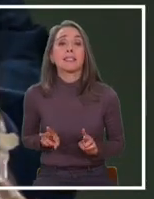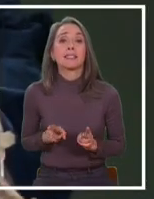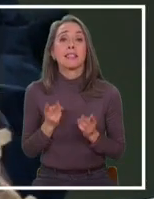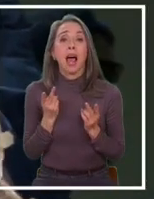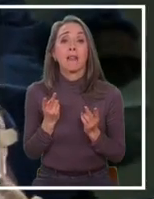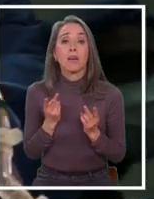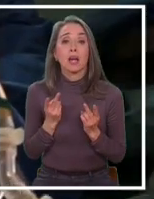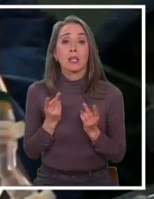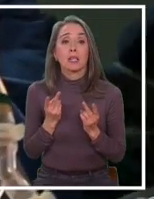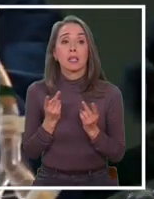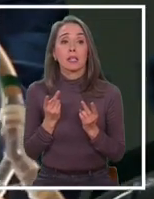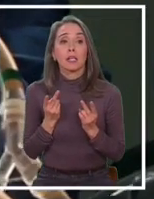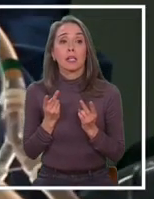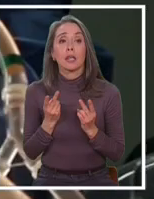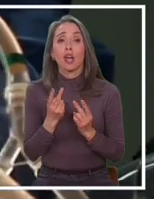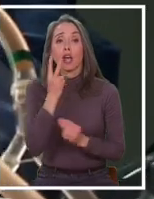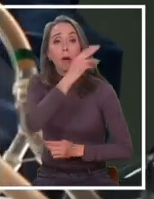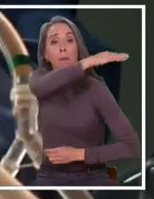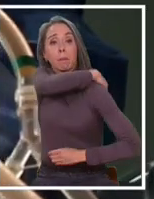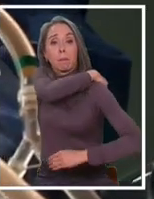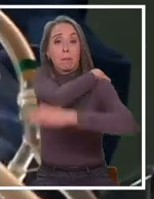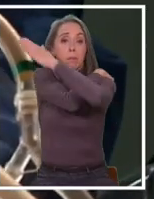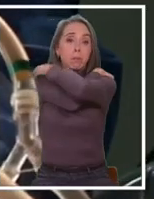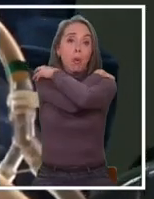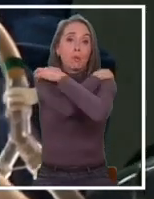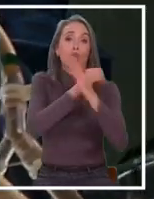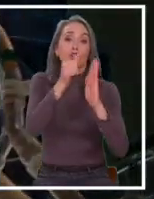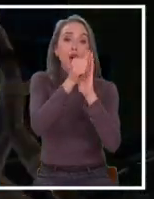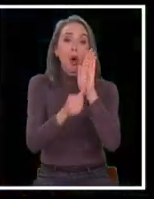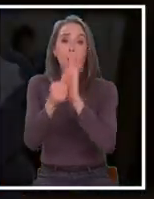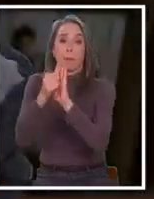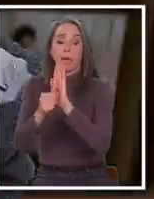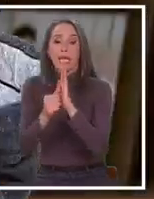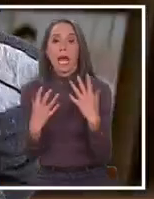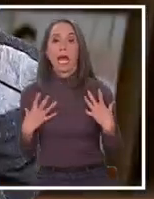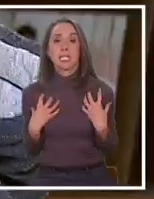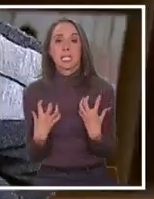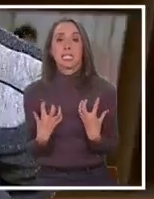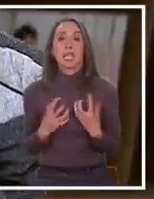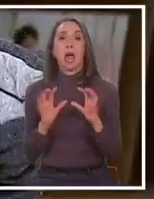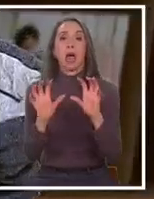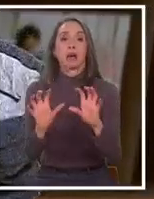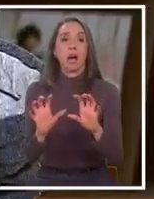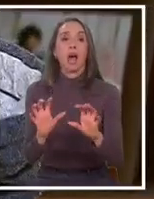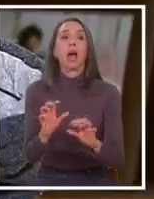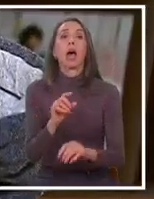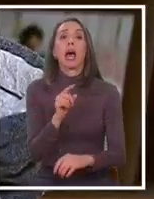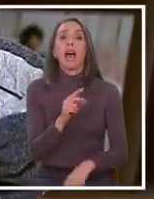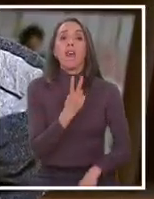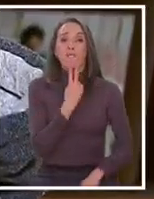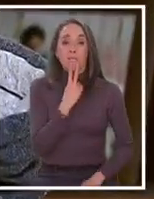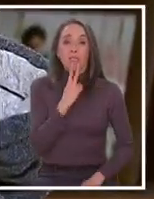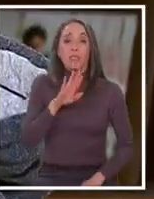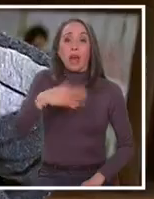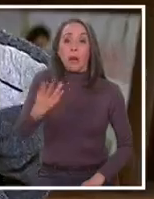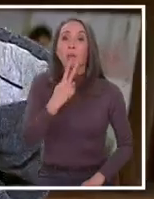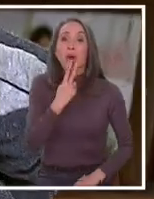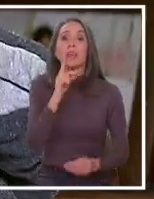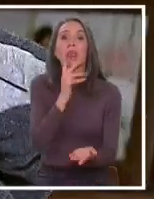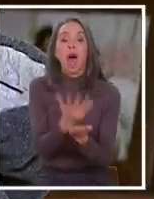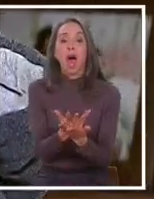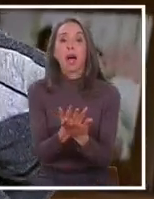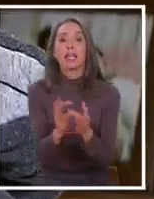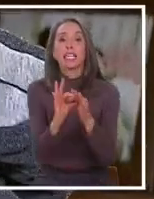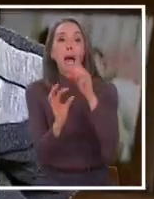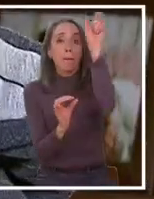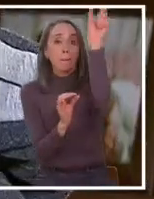era con un trasplante bipulmonar con la técnica ex vivo. Hay vida después de la vida. O sea, y gracias a